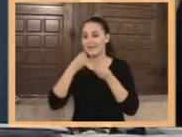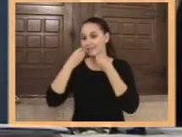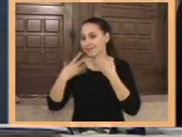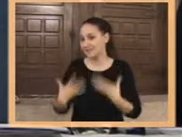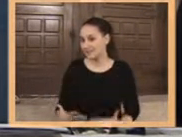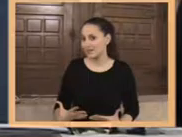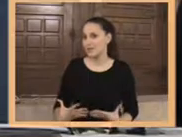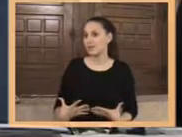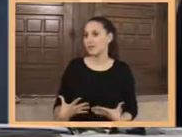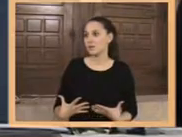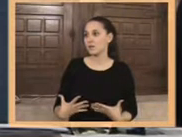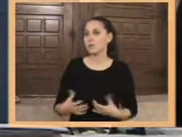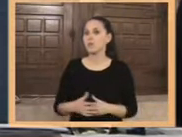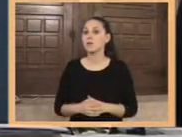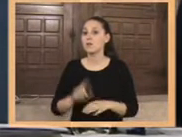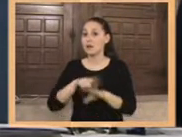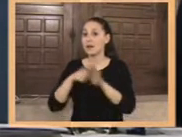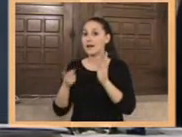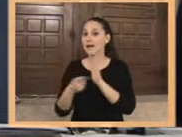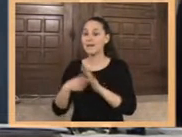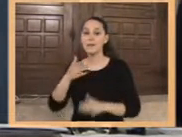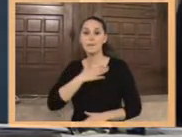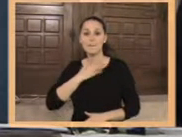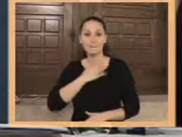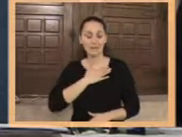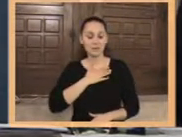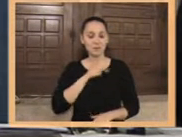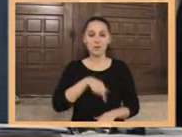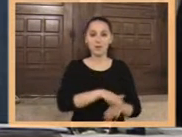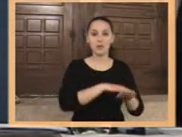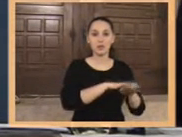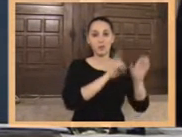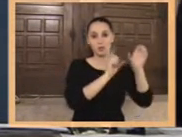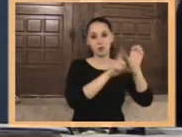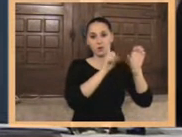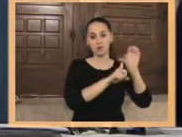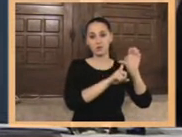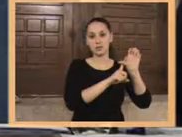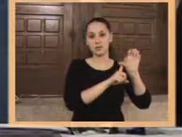Ley 2/2008, la Ley de Patrimonio de la Comunidad Autónoma de Extremadura, otorgar el carácter de